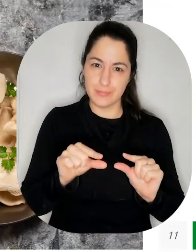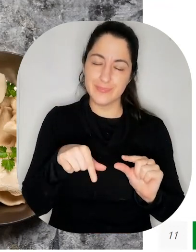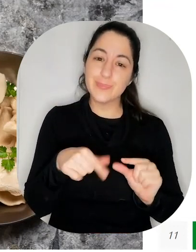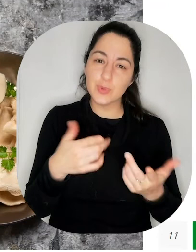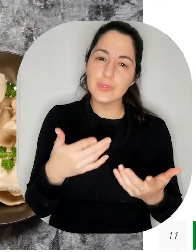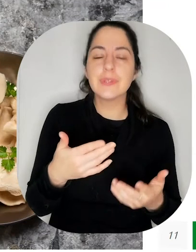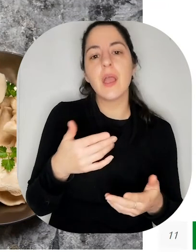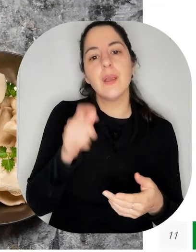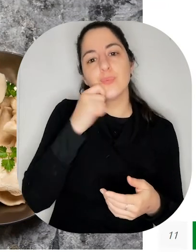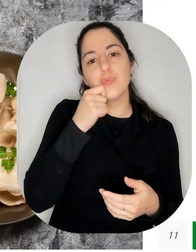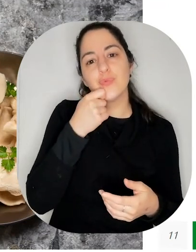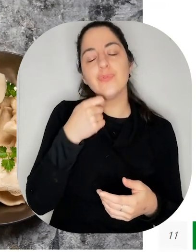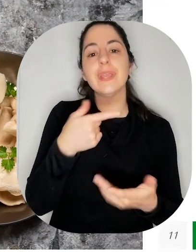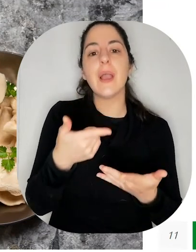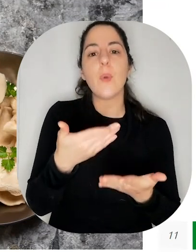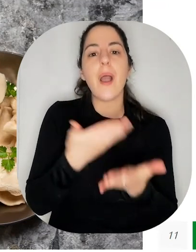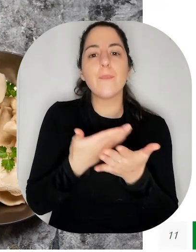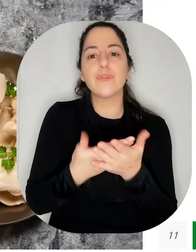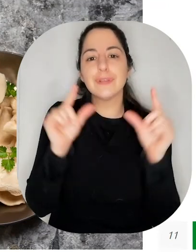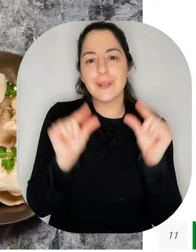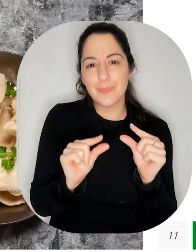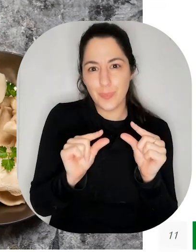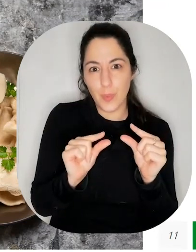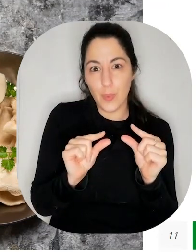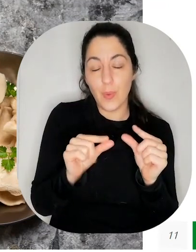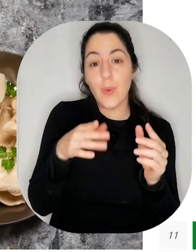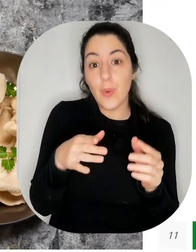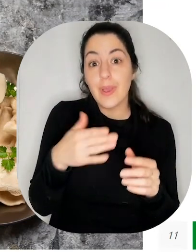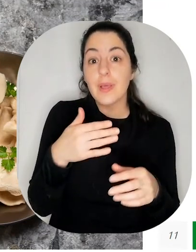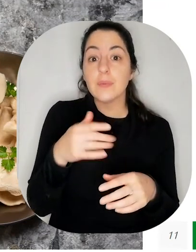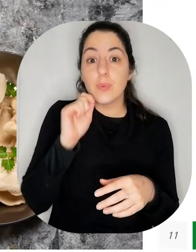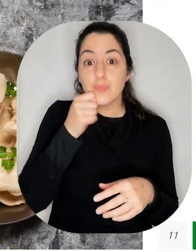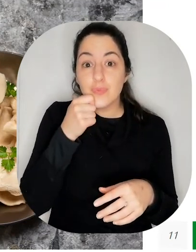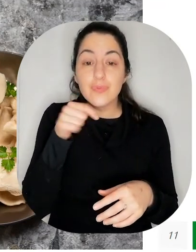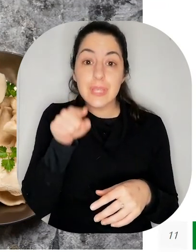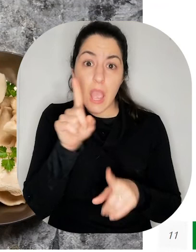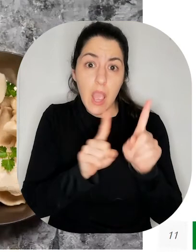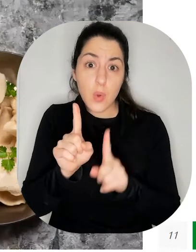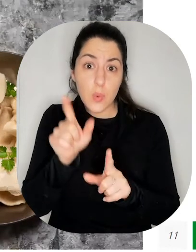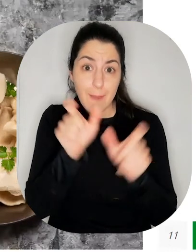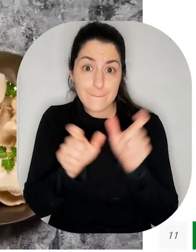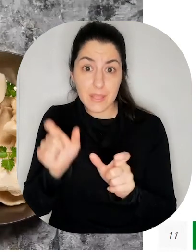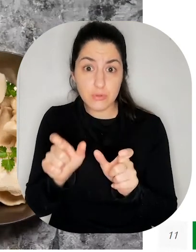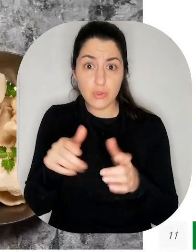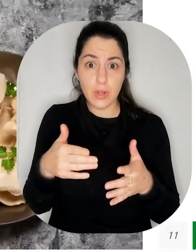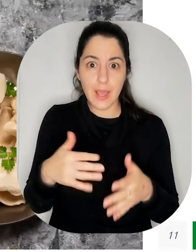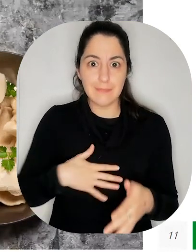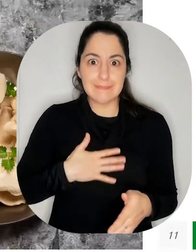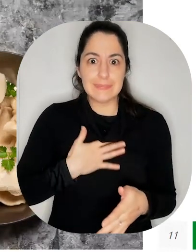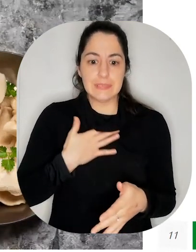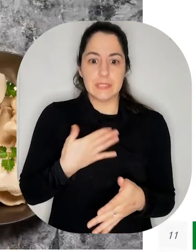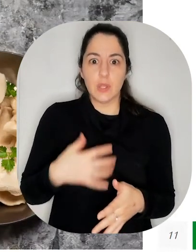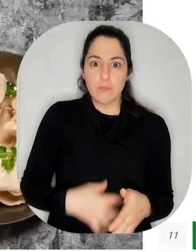vamos a aprovechar todo su potencial. Al escaldarlos, por ejemplo, puede frenarse un poco la actividad irritante que tienen algunas personas y